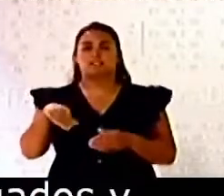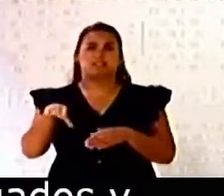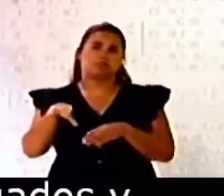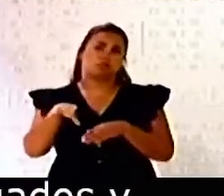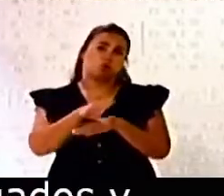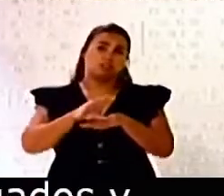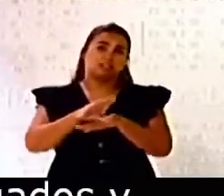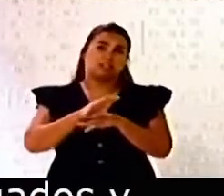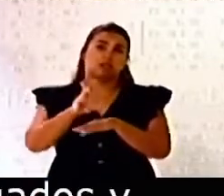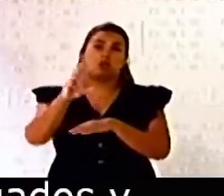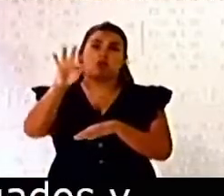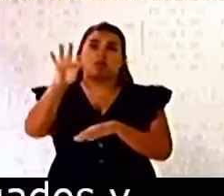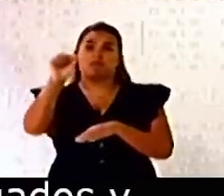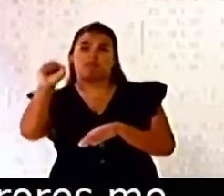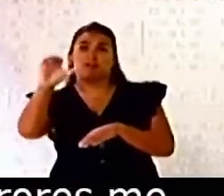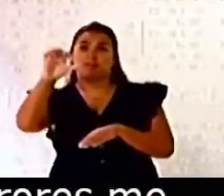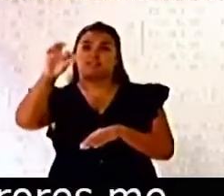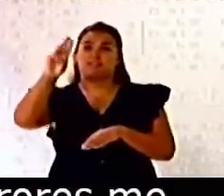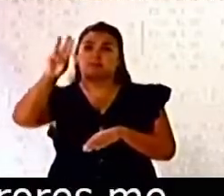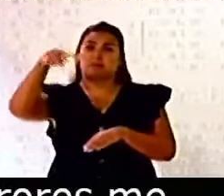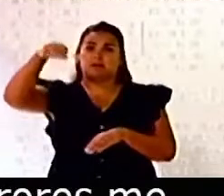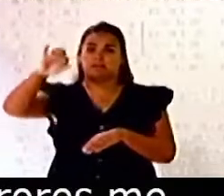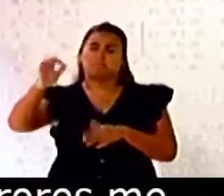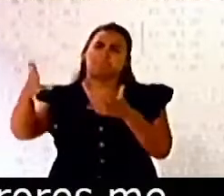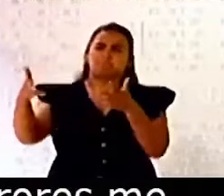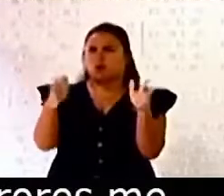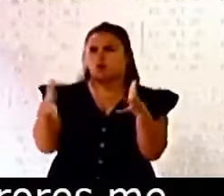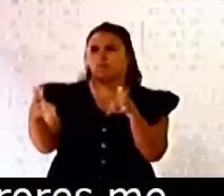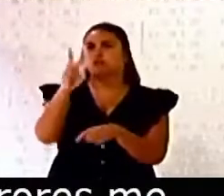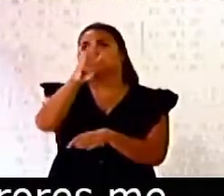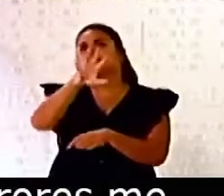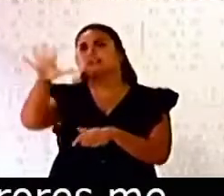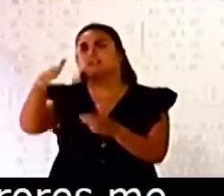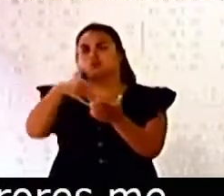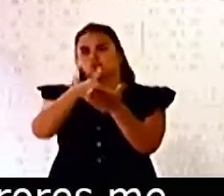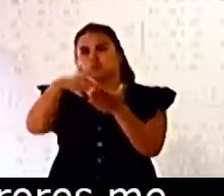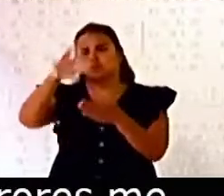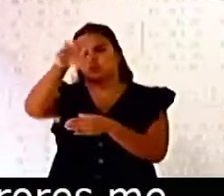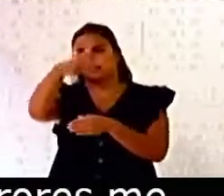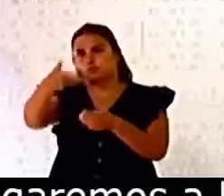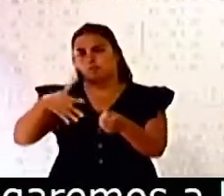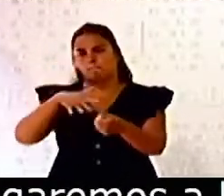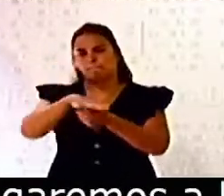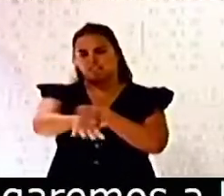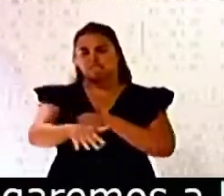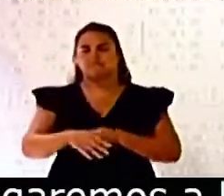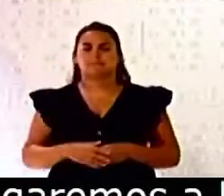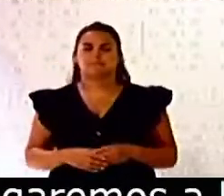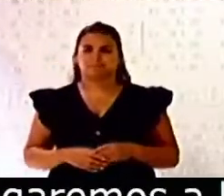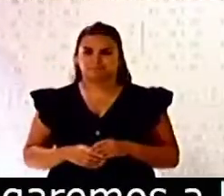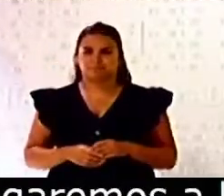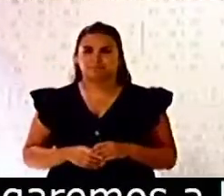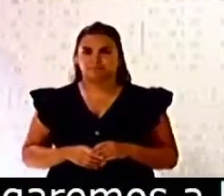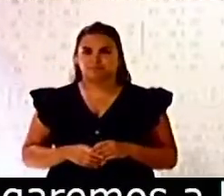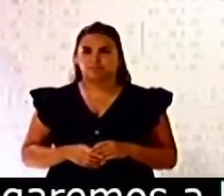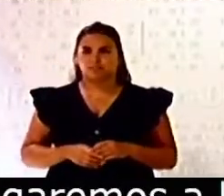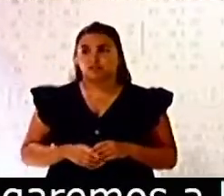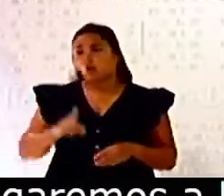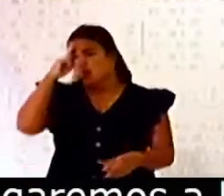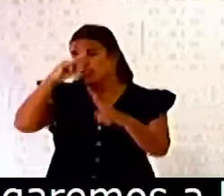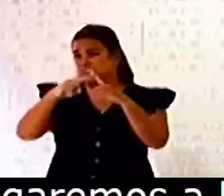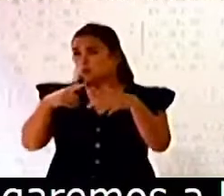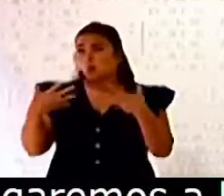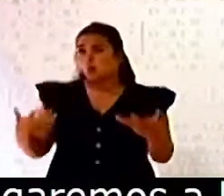España que aproximadamente llegaremos a los 35 millones de euros. Con objeto de que